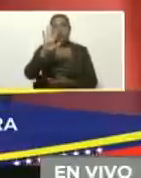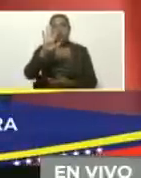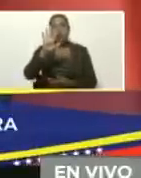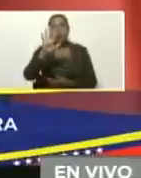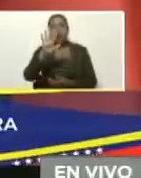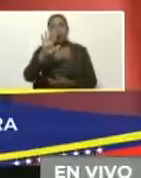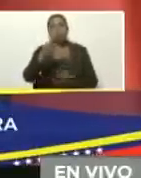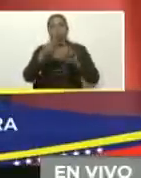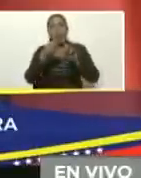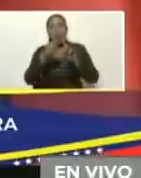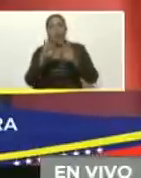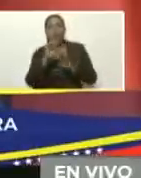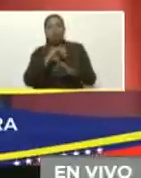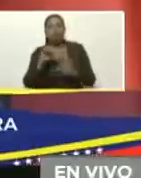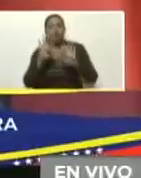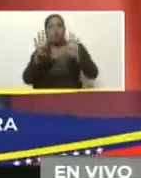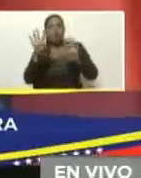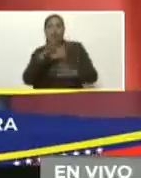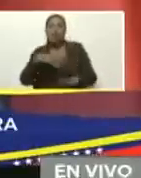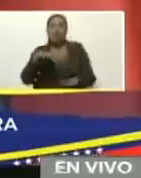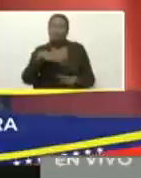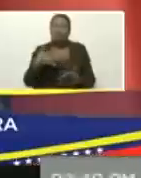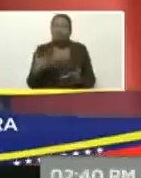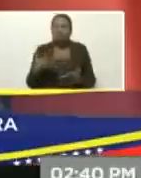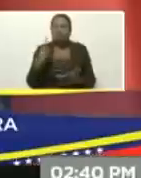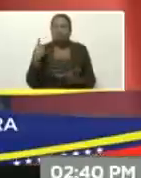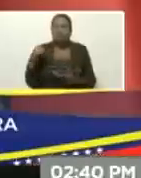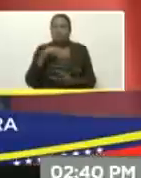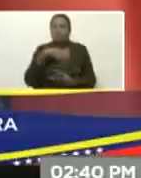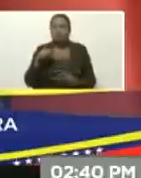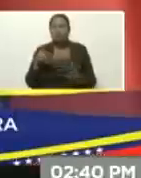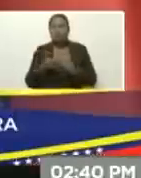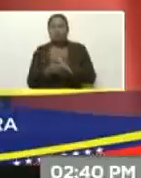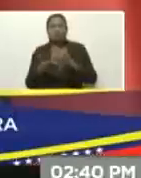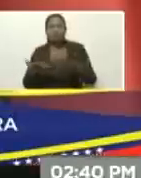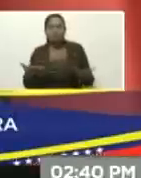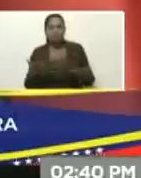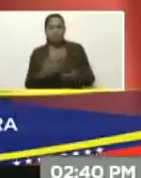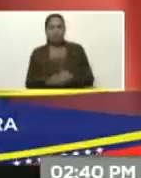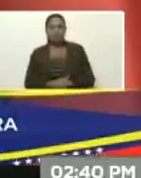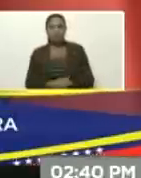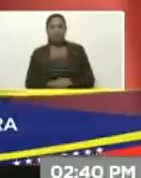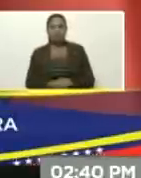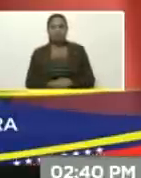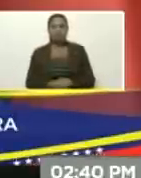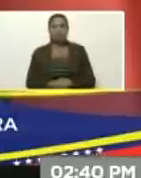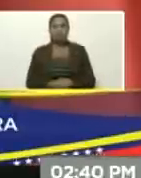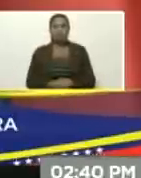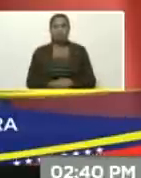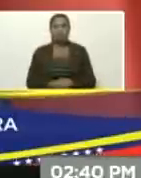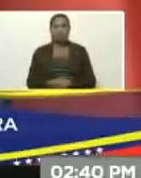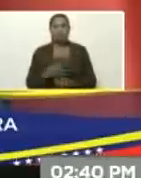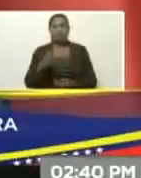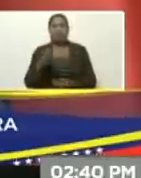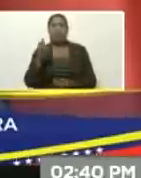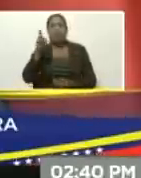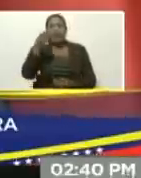5 plus 4 y somos 9. ¿Y dónde tenemos esto? En Grecia. ¿Y dónde tenemos el